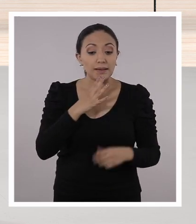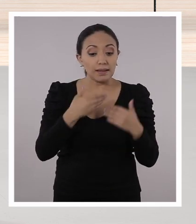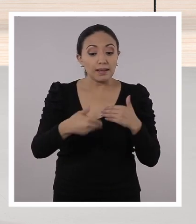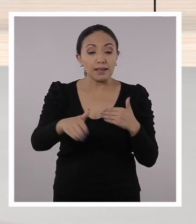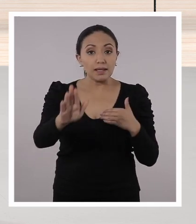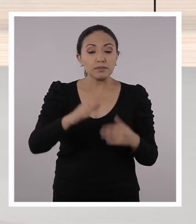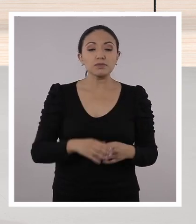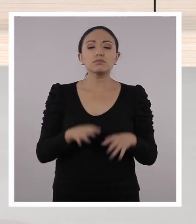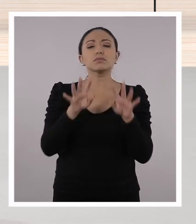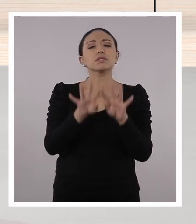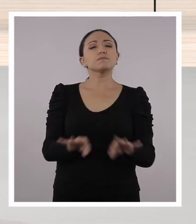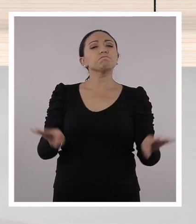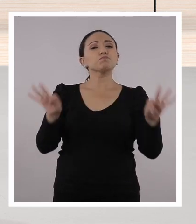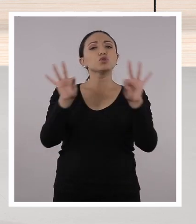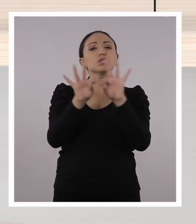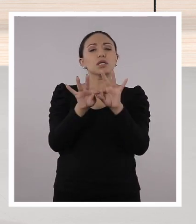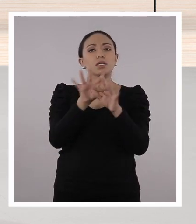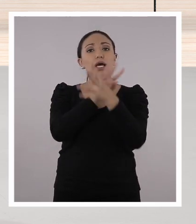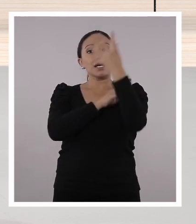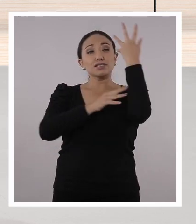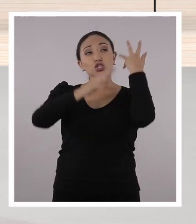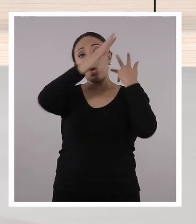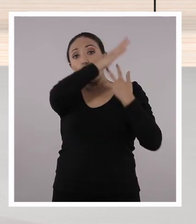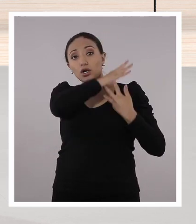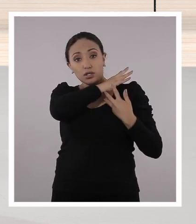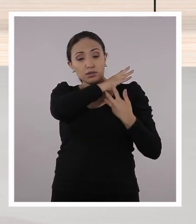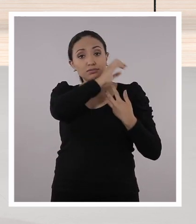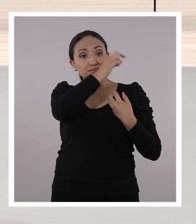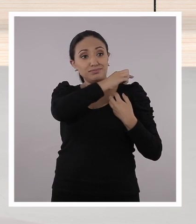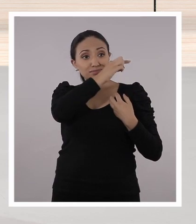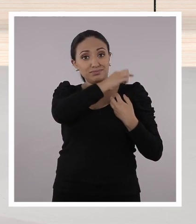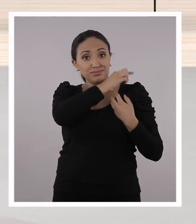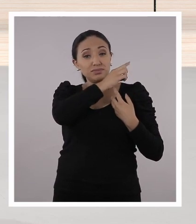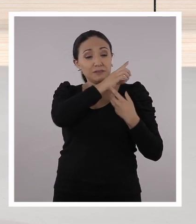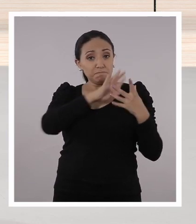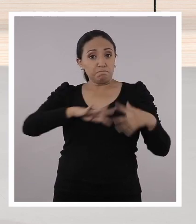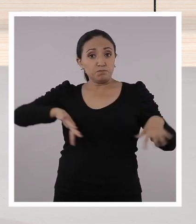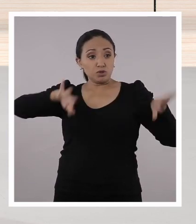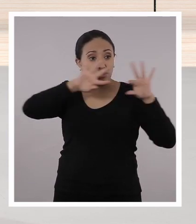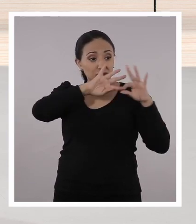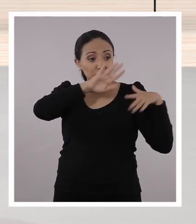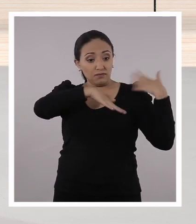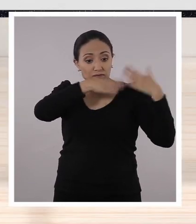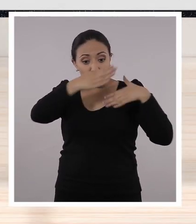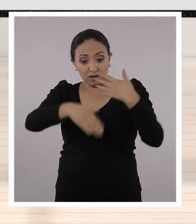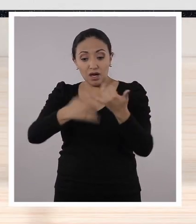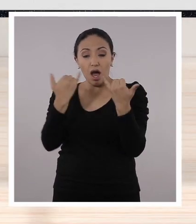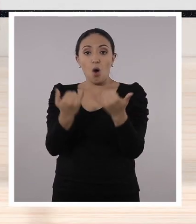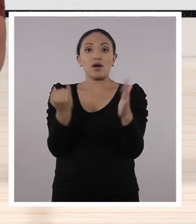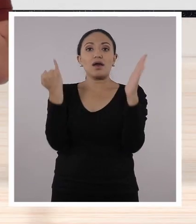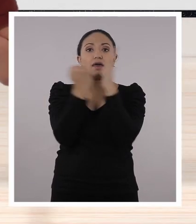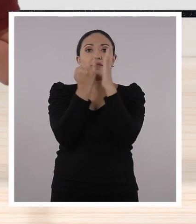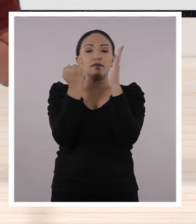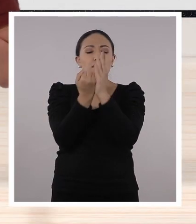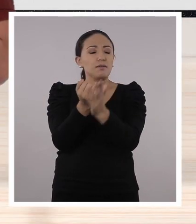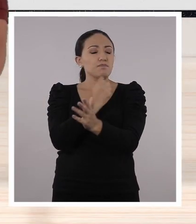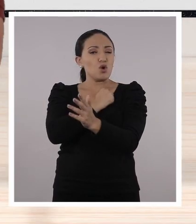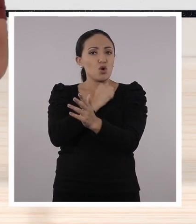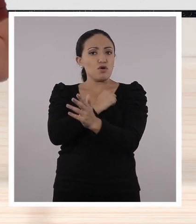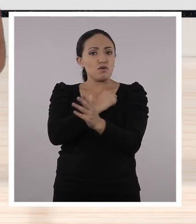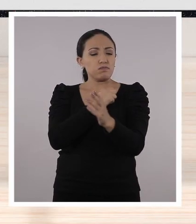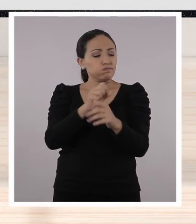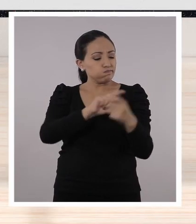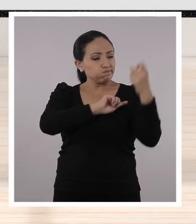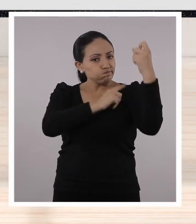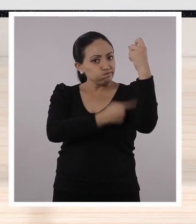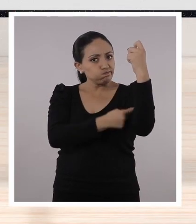eso, la importancia de la historia del pasado como una manera de fortalecer nuestra identidad. Lo que somos